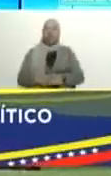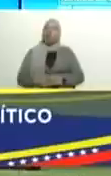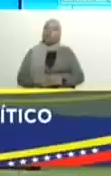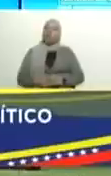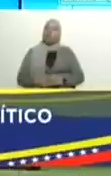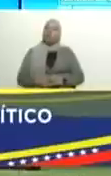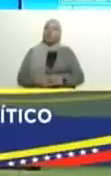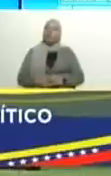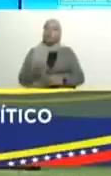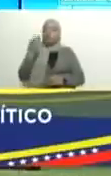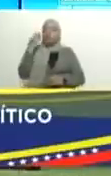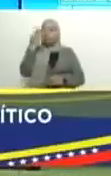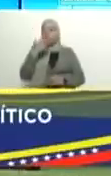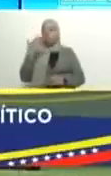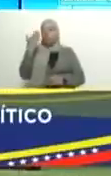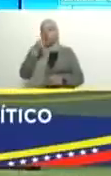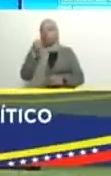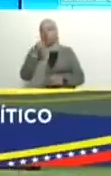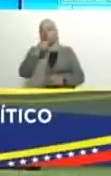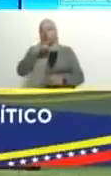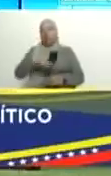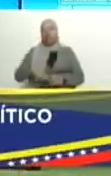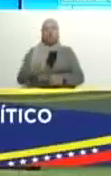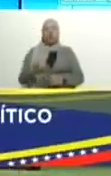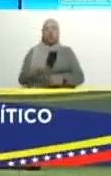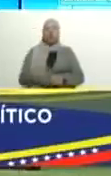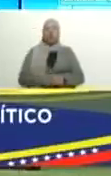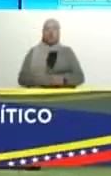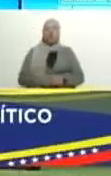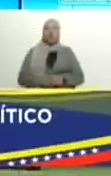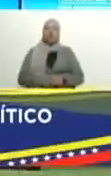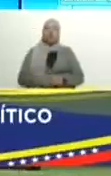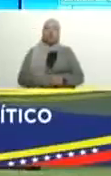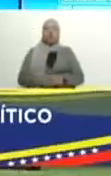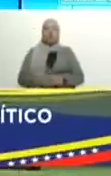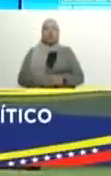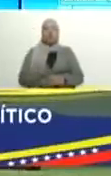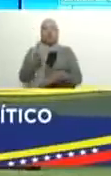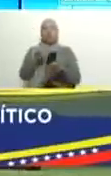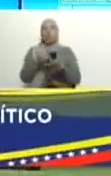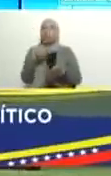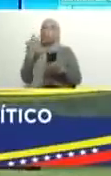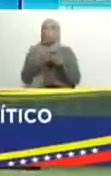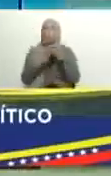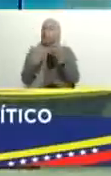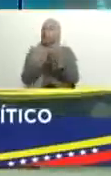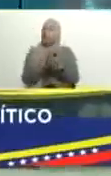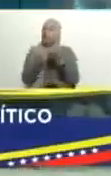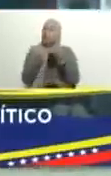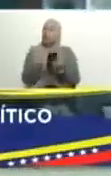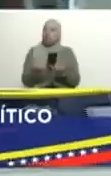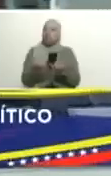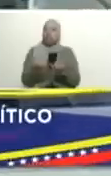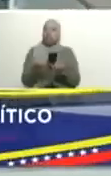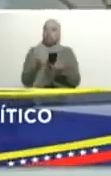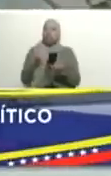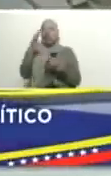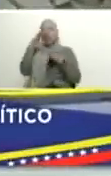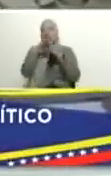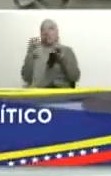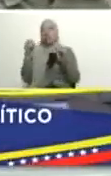Cada rostro es una historia, aquí presente. Quiero saludarlos a